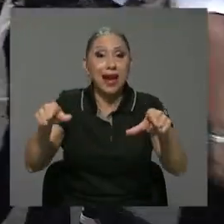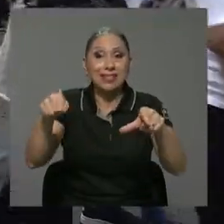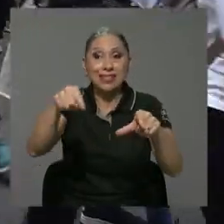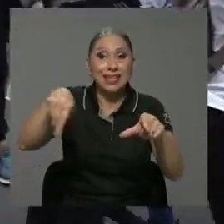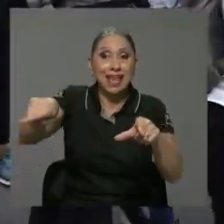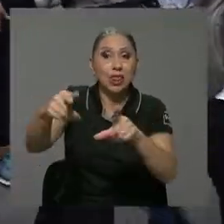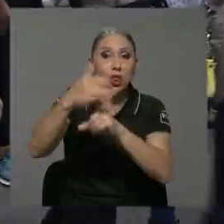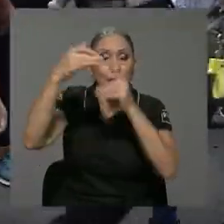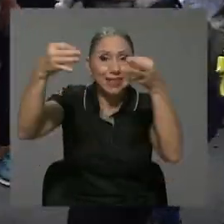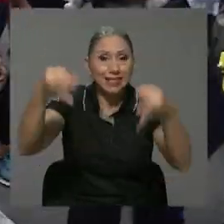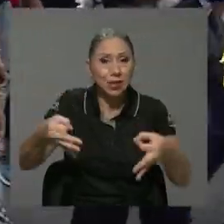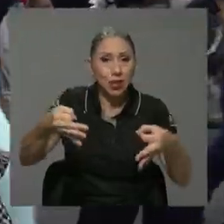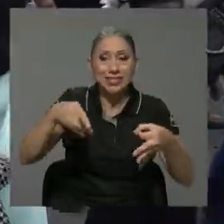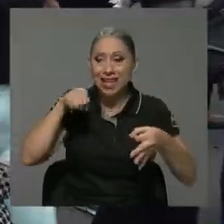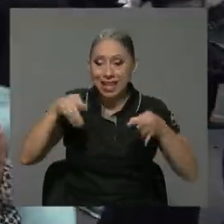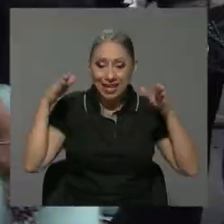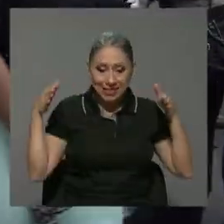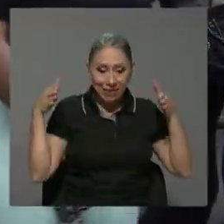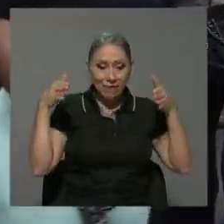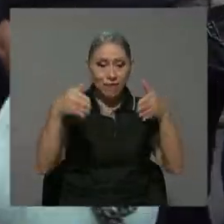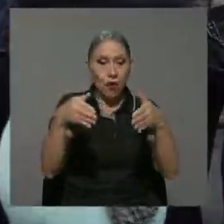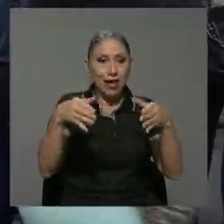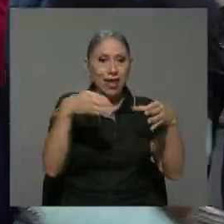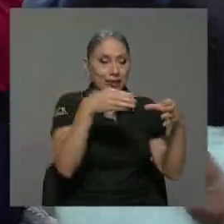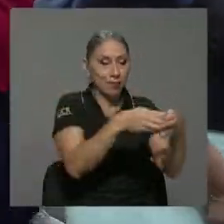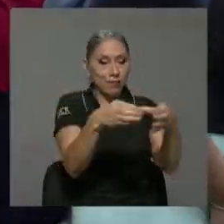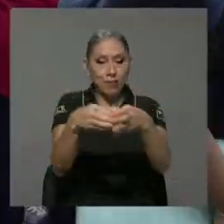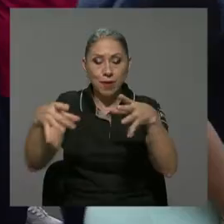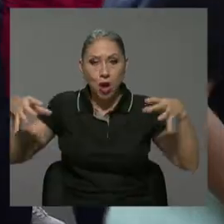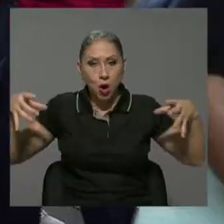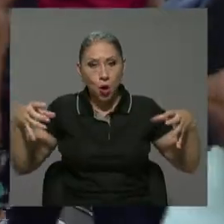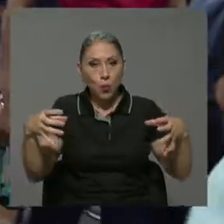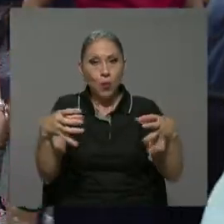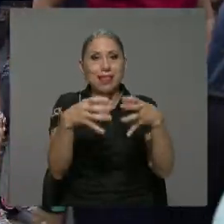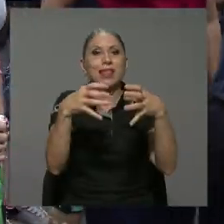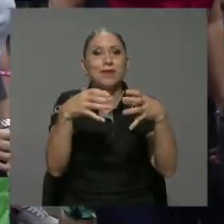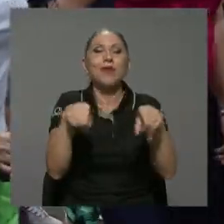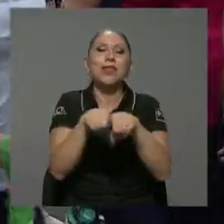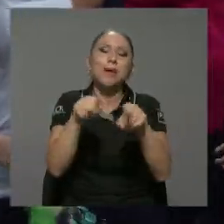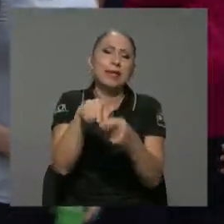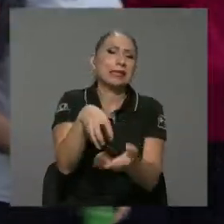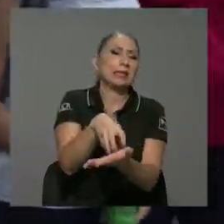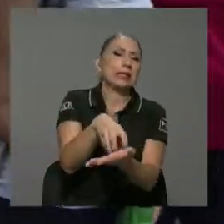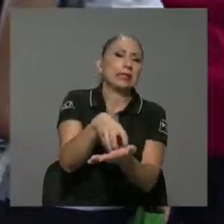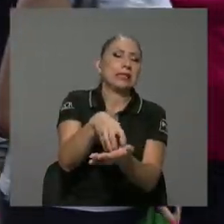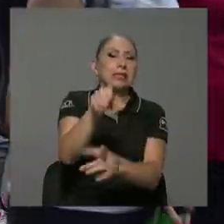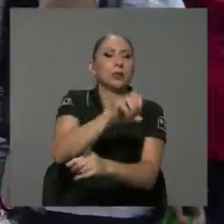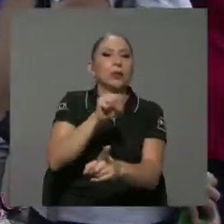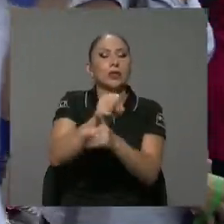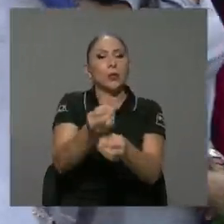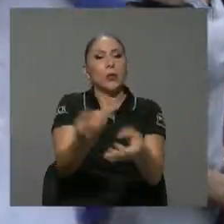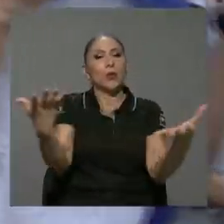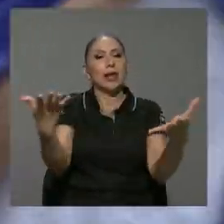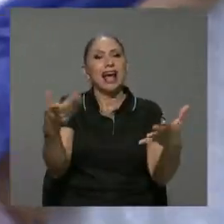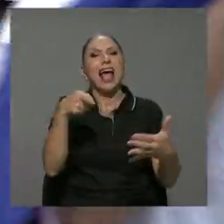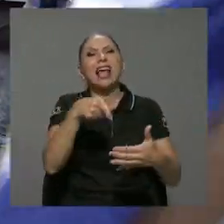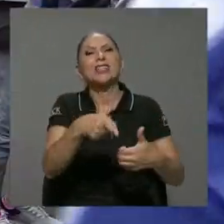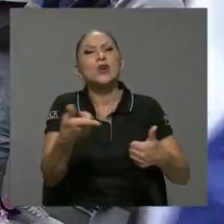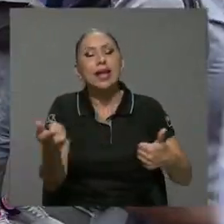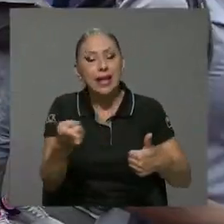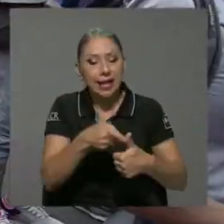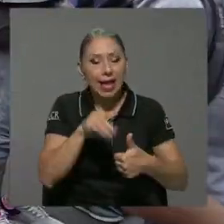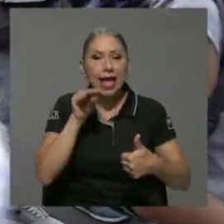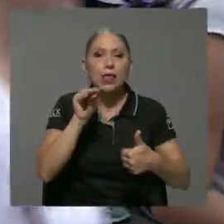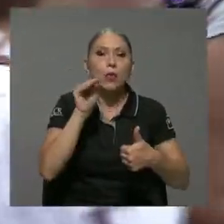corporativo se plantea también ese cuestionamiento de lo público y aquí alcanza educación, salud, ¿verdad?